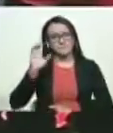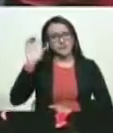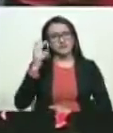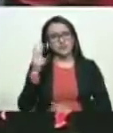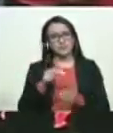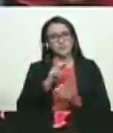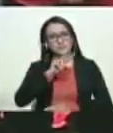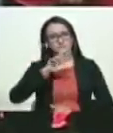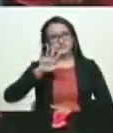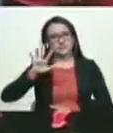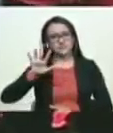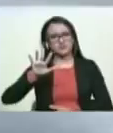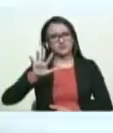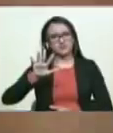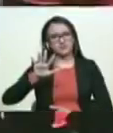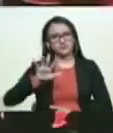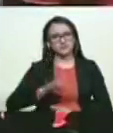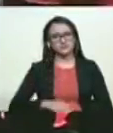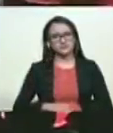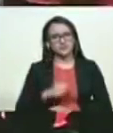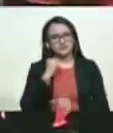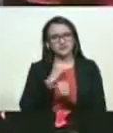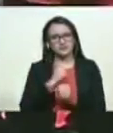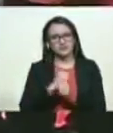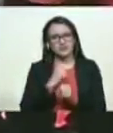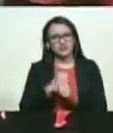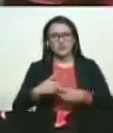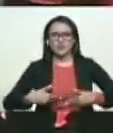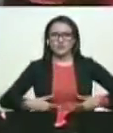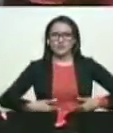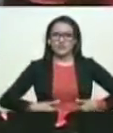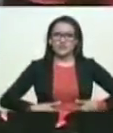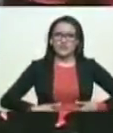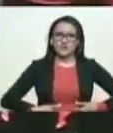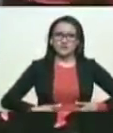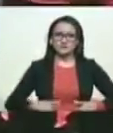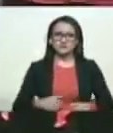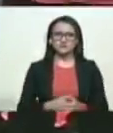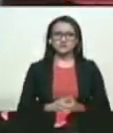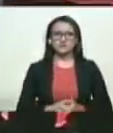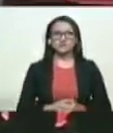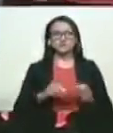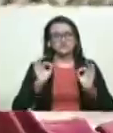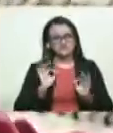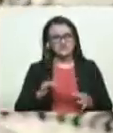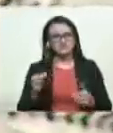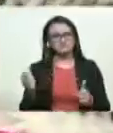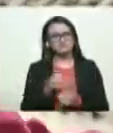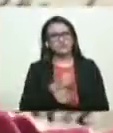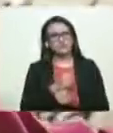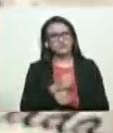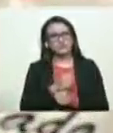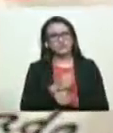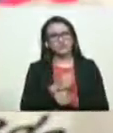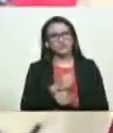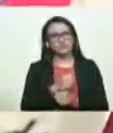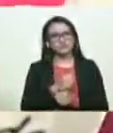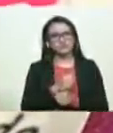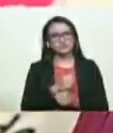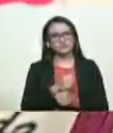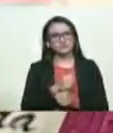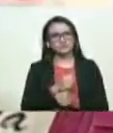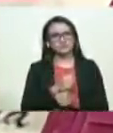2025 y el trabajo y el esfuerzo vamos lograr vamos a lograr levantar